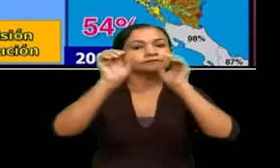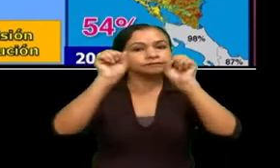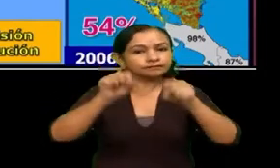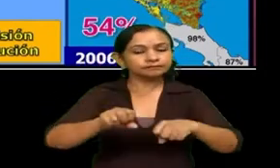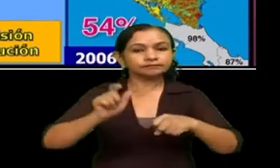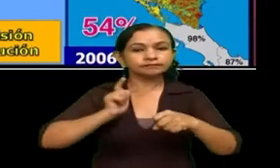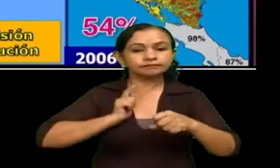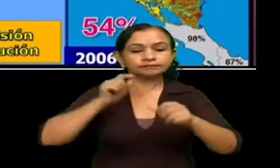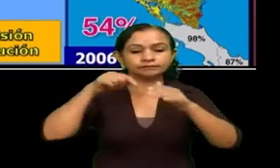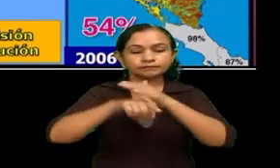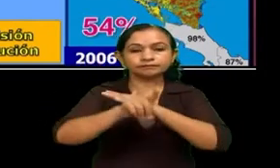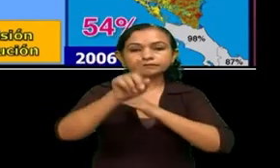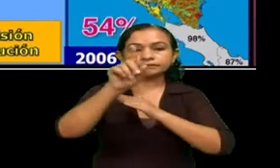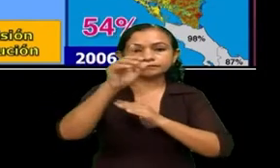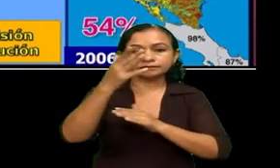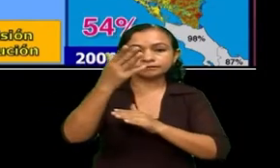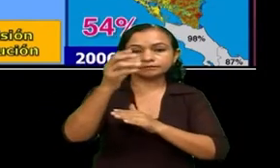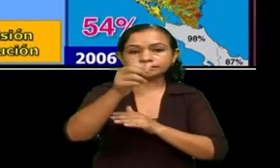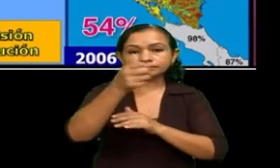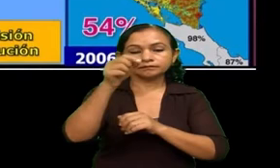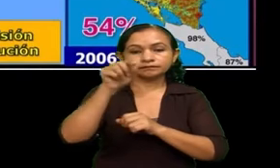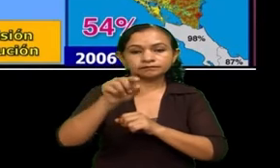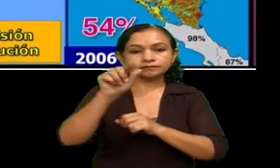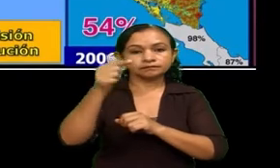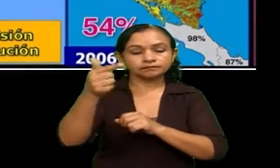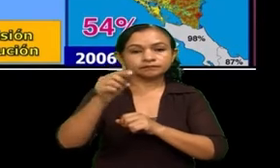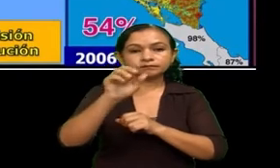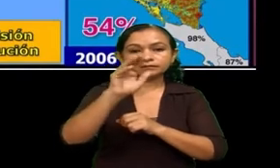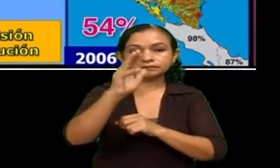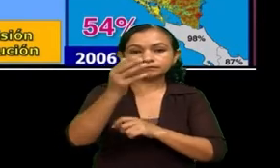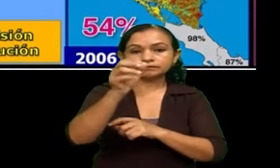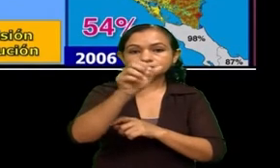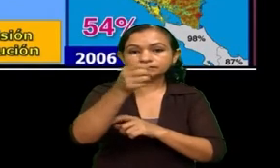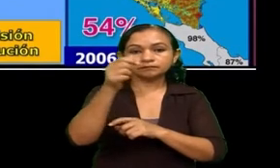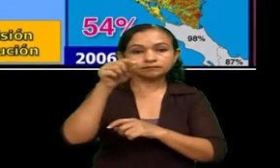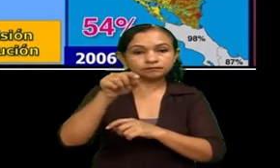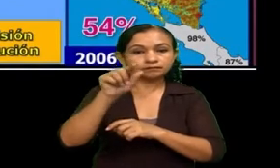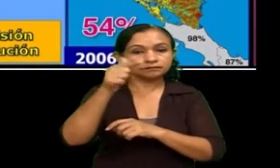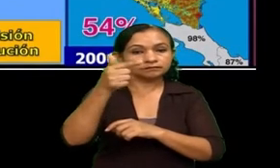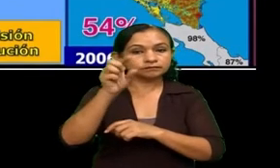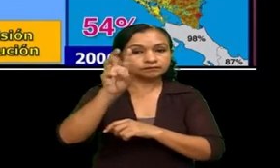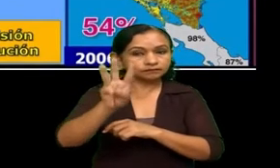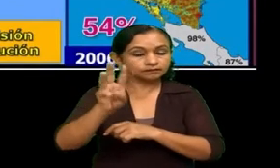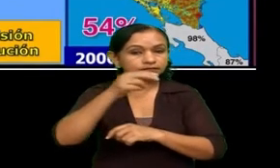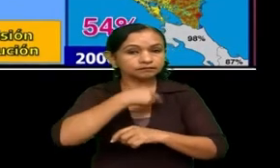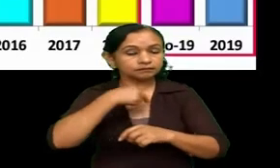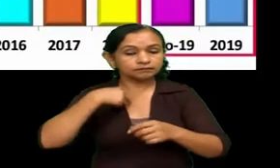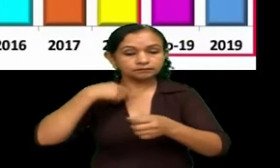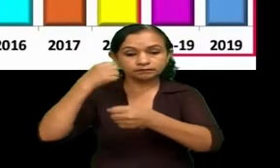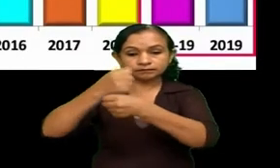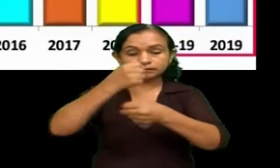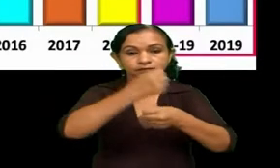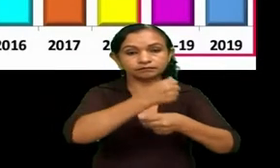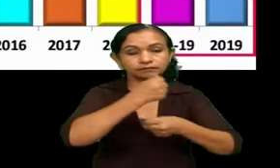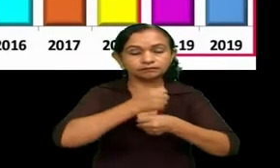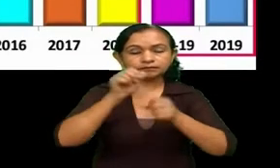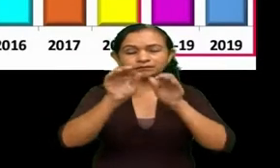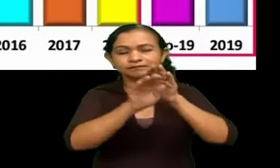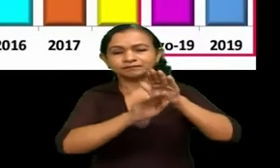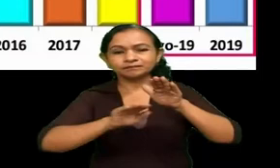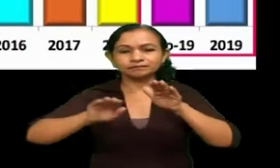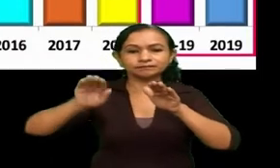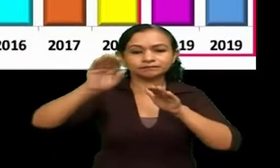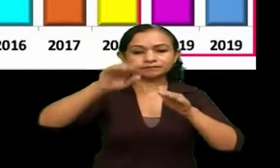nuestra meta era el 96.7 y ya estamos en 96.73. Entonces, como estamos ejecutando obras, más comunidades todos los